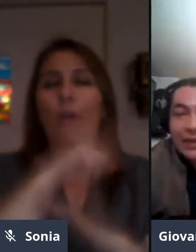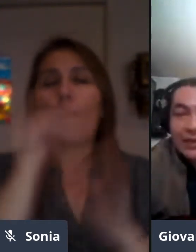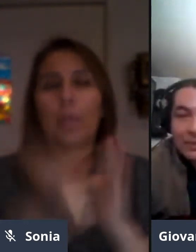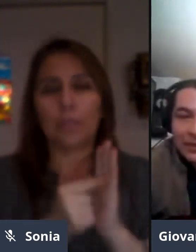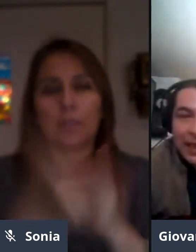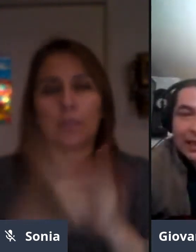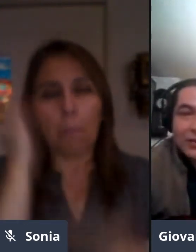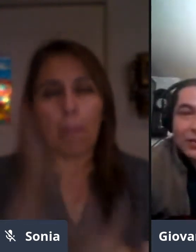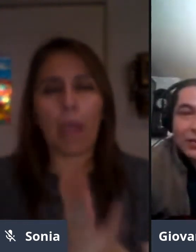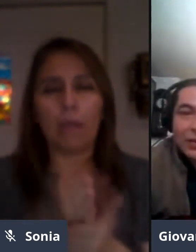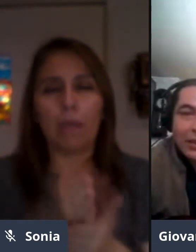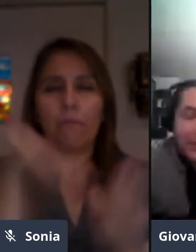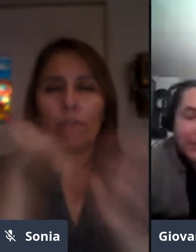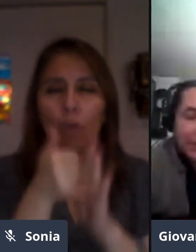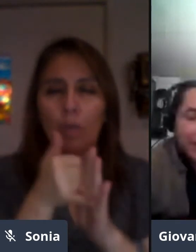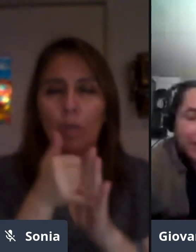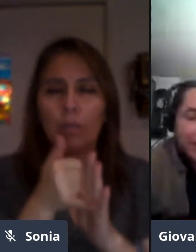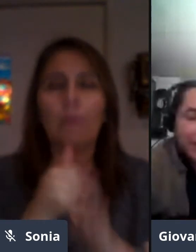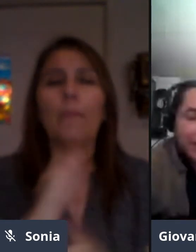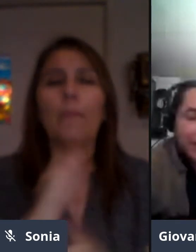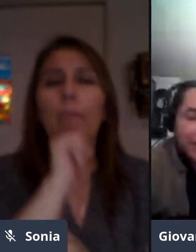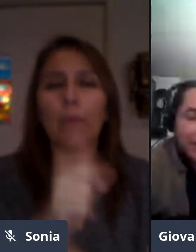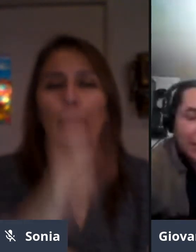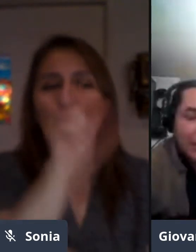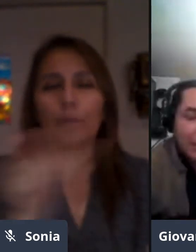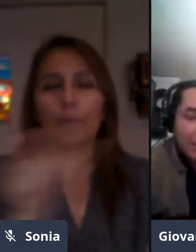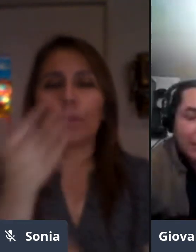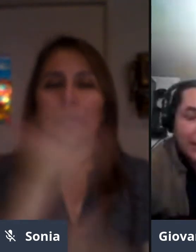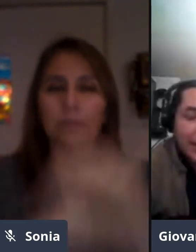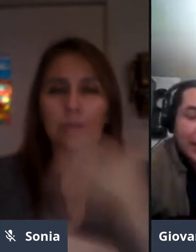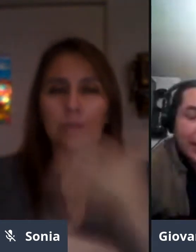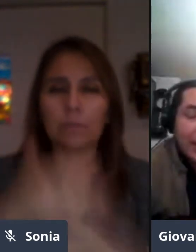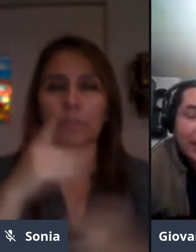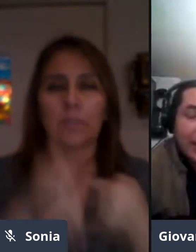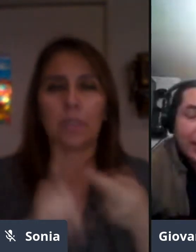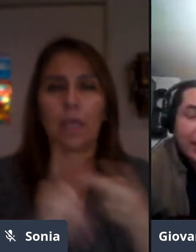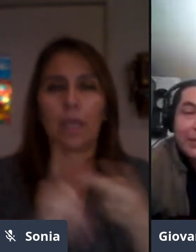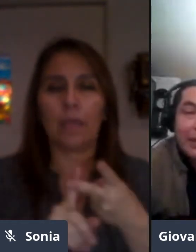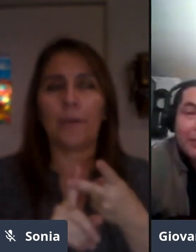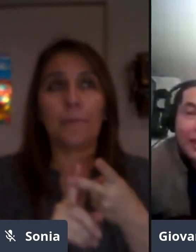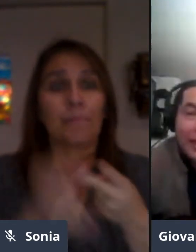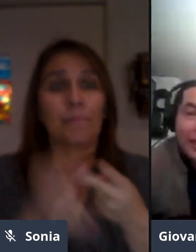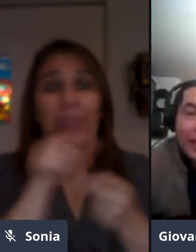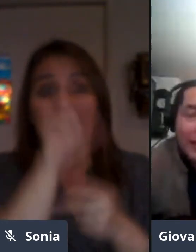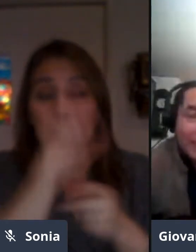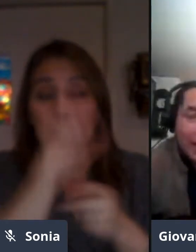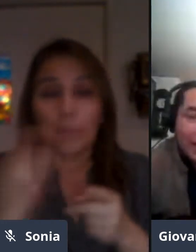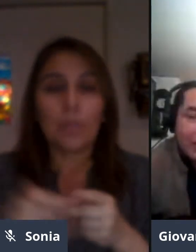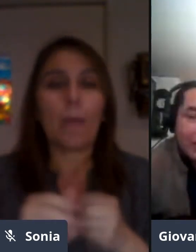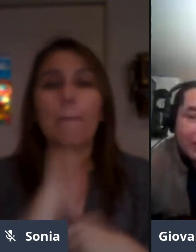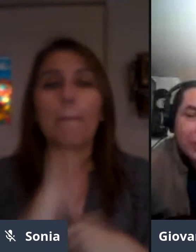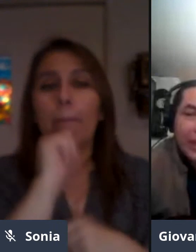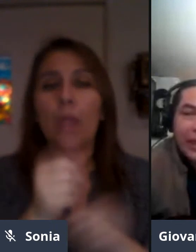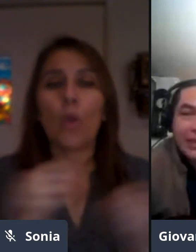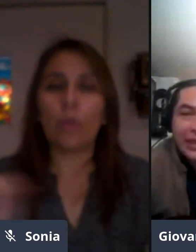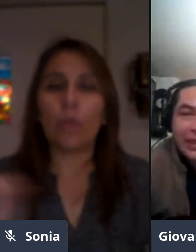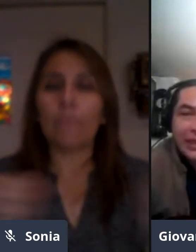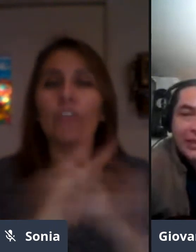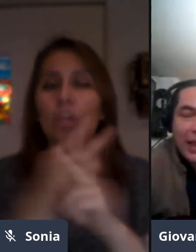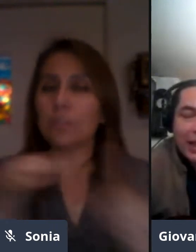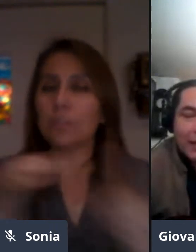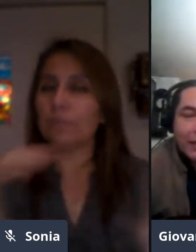habilidades especiales o que tienen que tienen algún tipo de discapacidad muchas veces también quedan